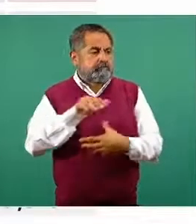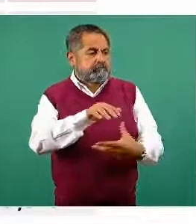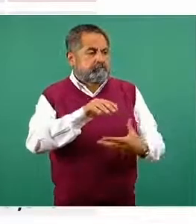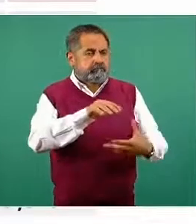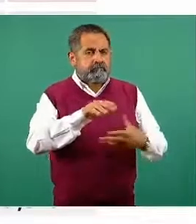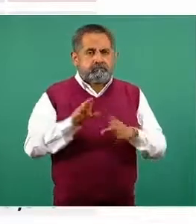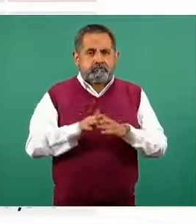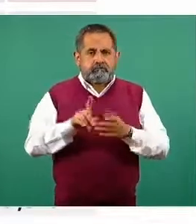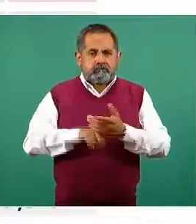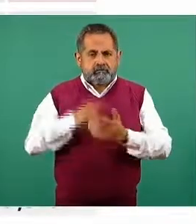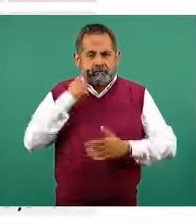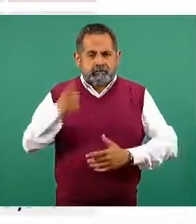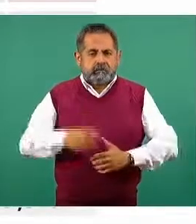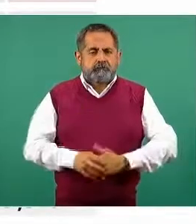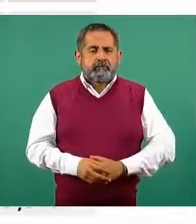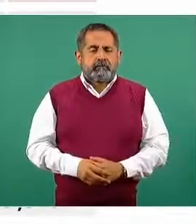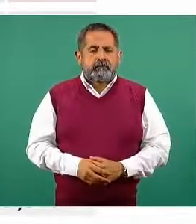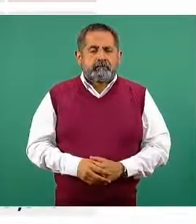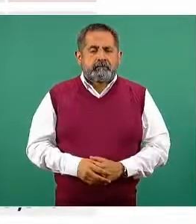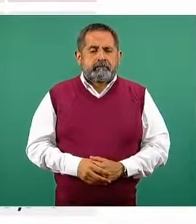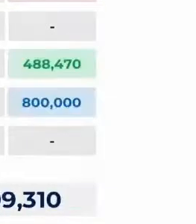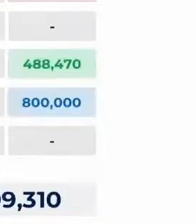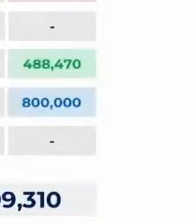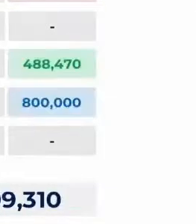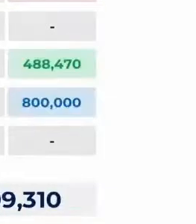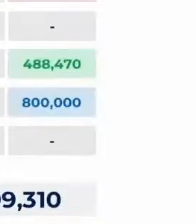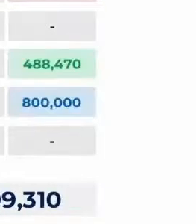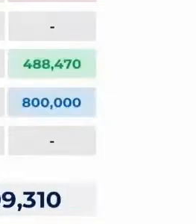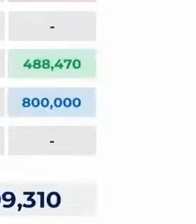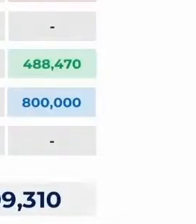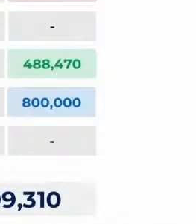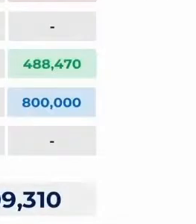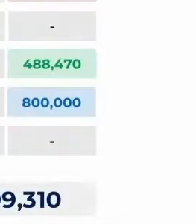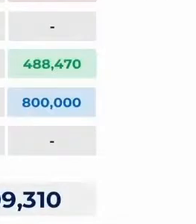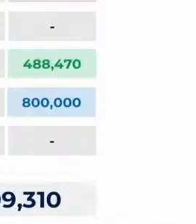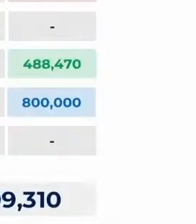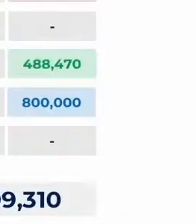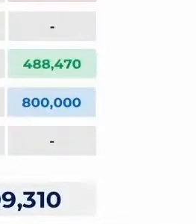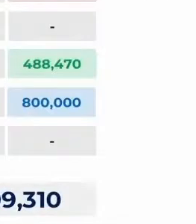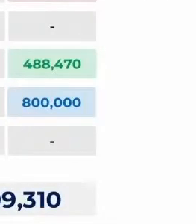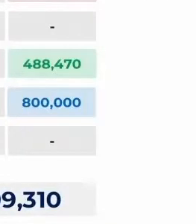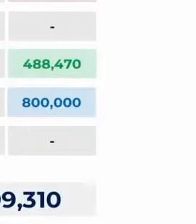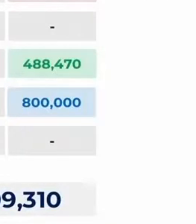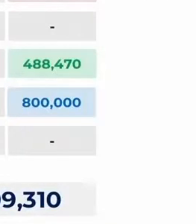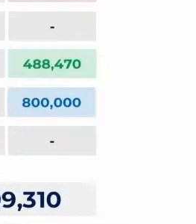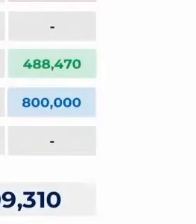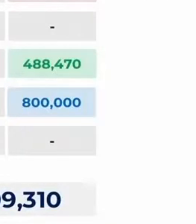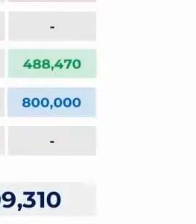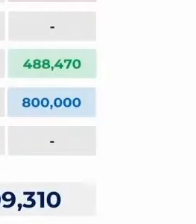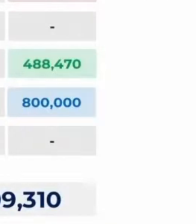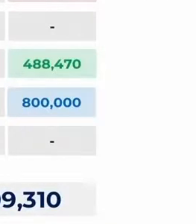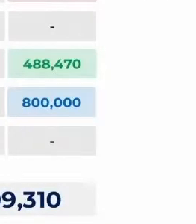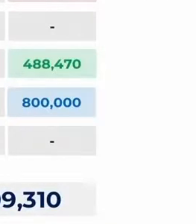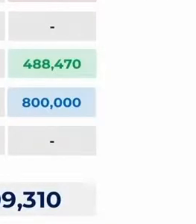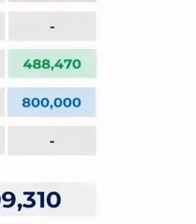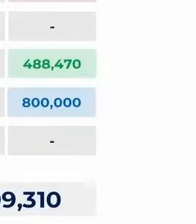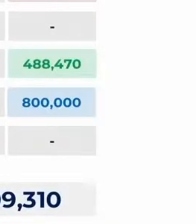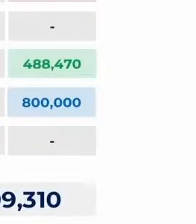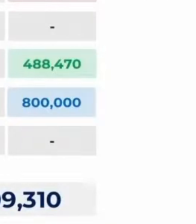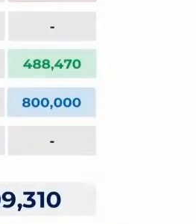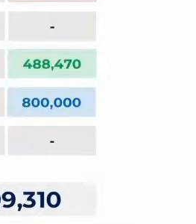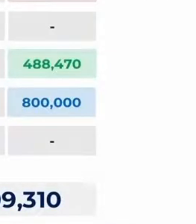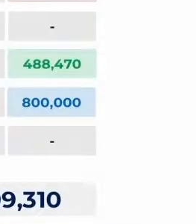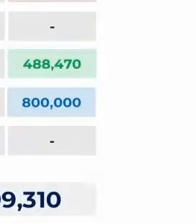durante esta semana. Un total de 3.3 millones de dosis que se